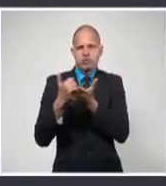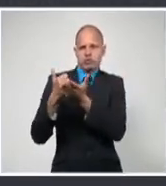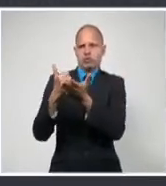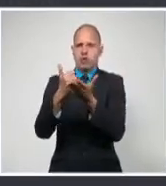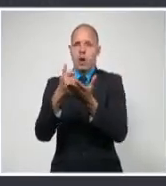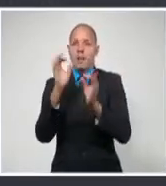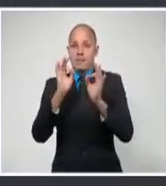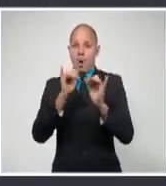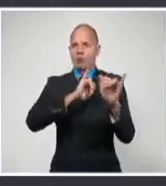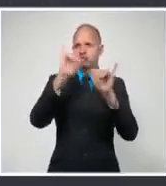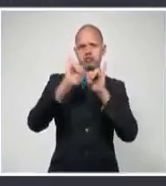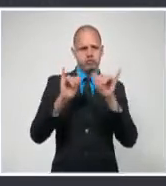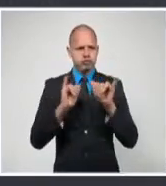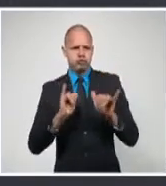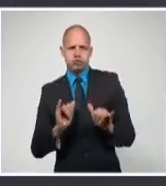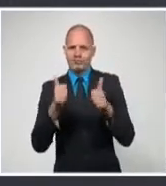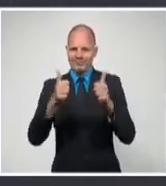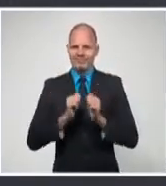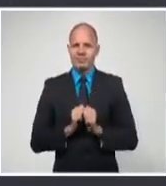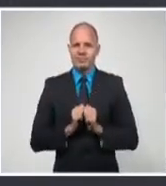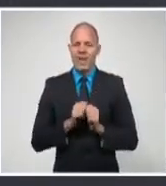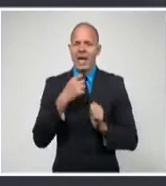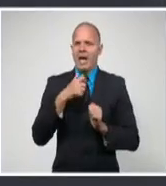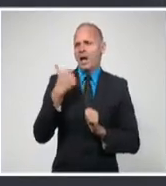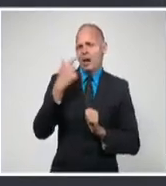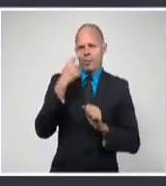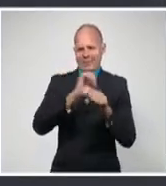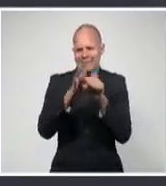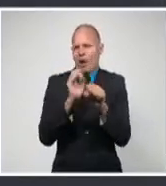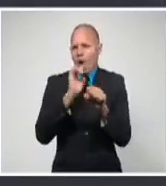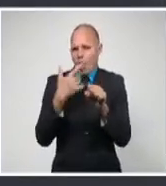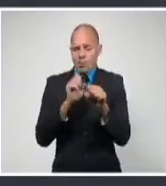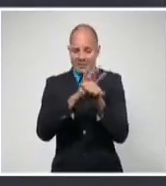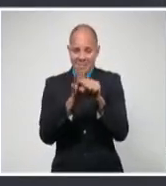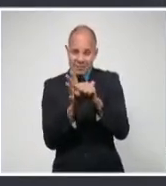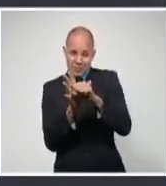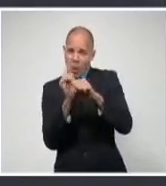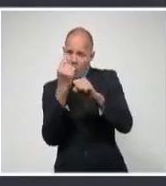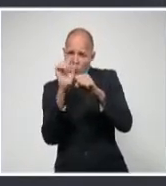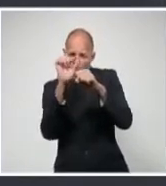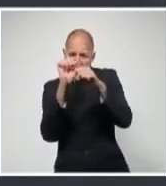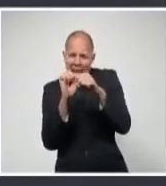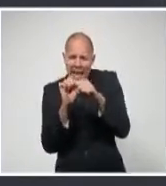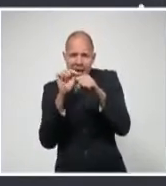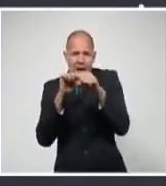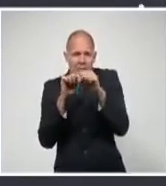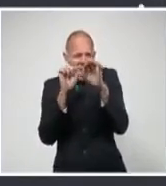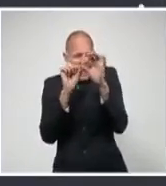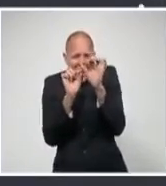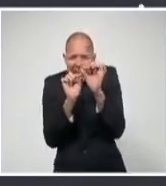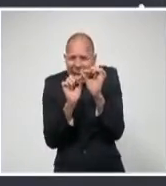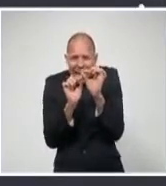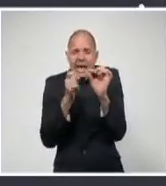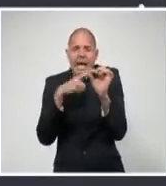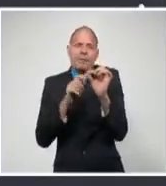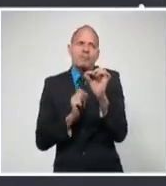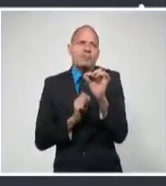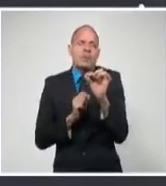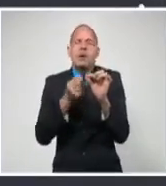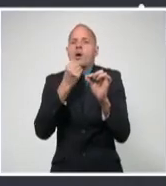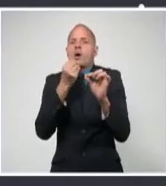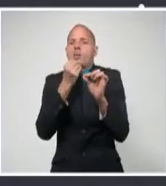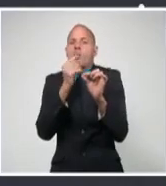al SARS-CoV-2 que mide unos 100 nanómetros. Esto significa que en 1 milímetro pueden existir hasta 10.000